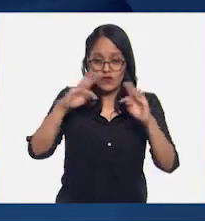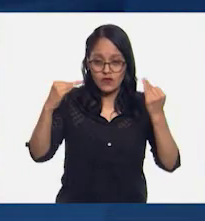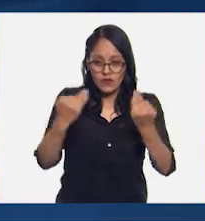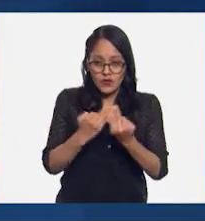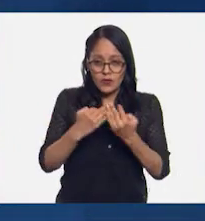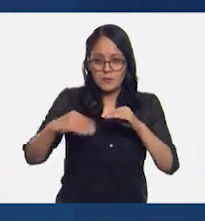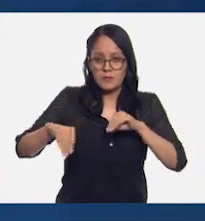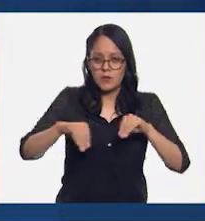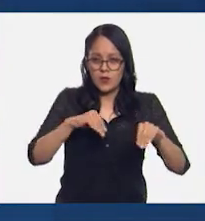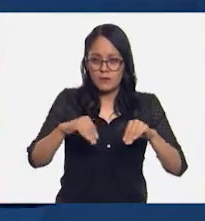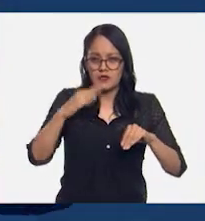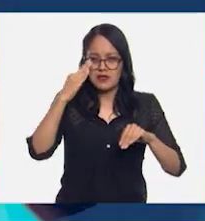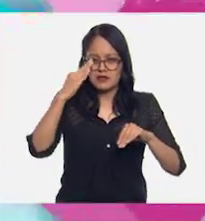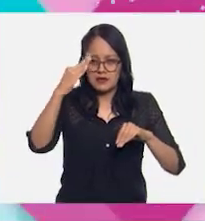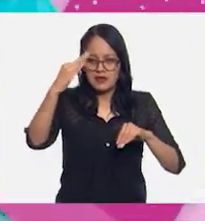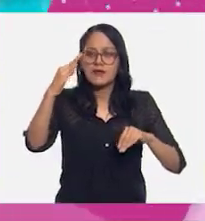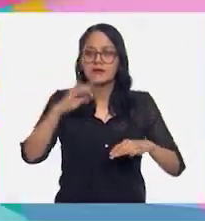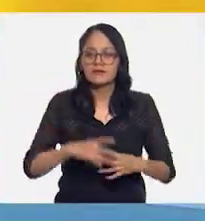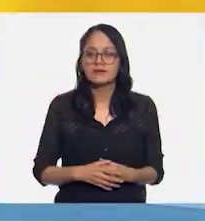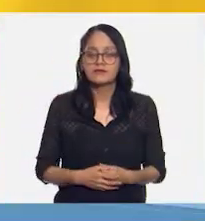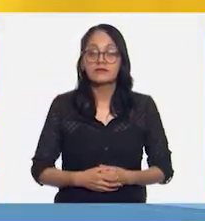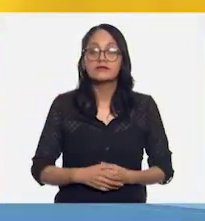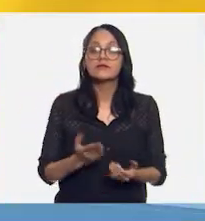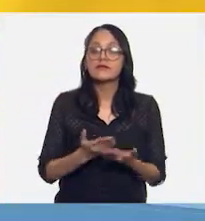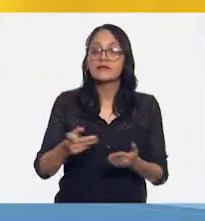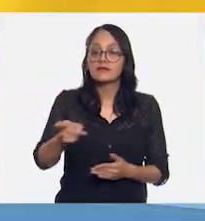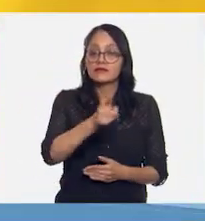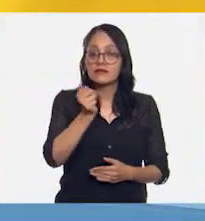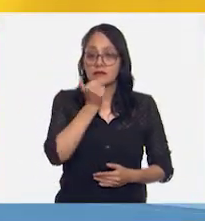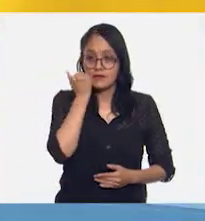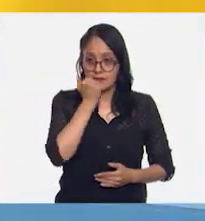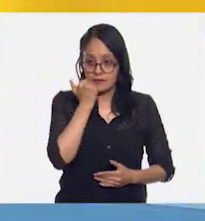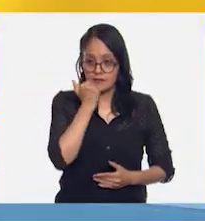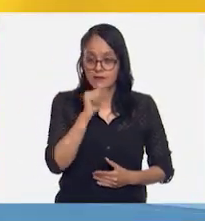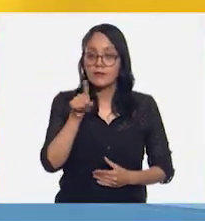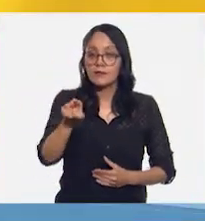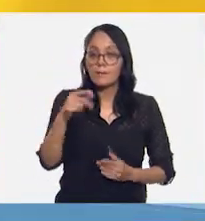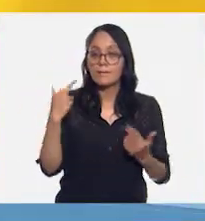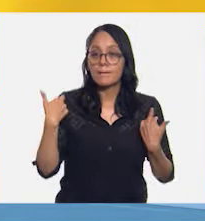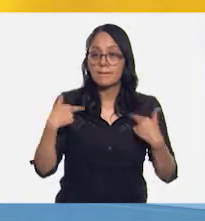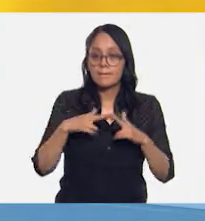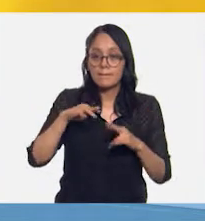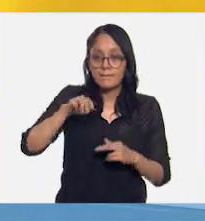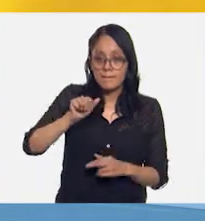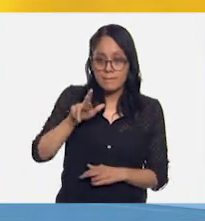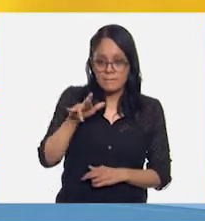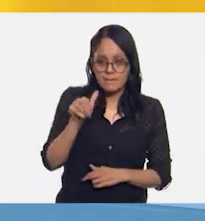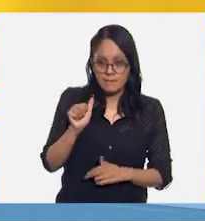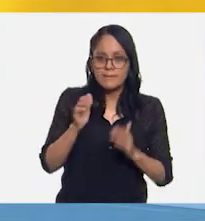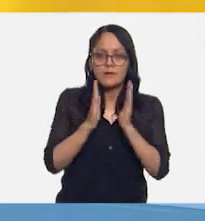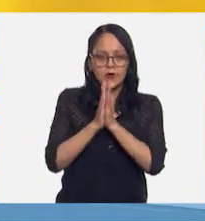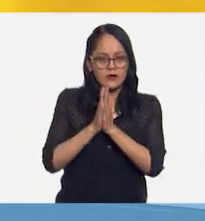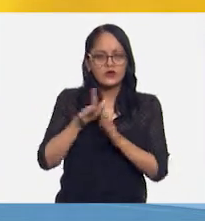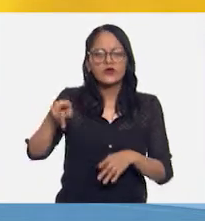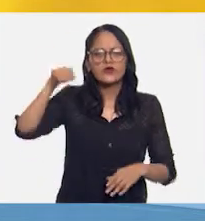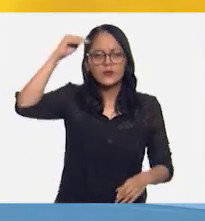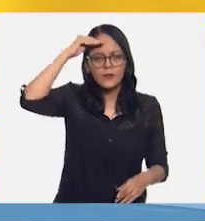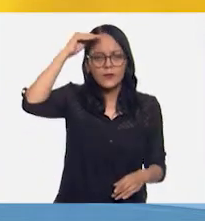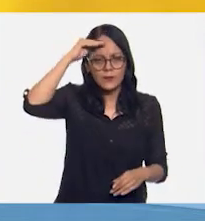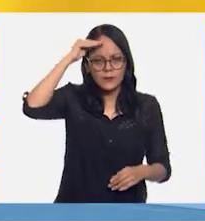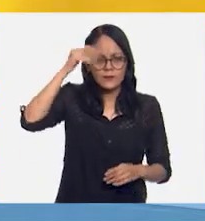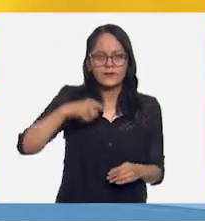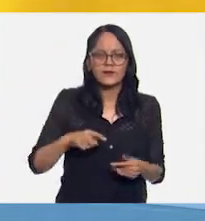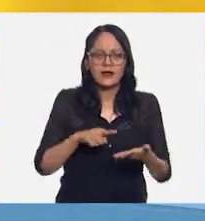en el tiempo. Estudiantes en casa, María. Ahora, piensen por favor qué